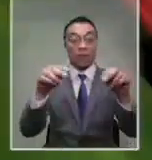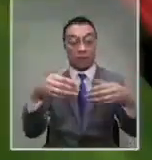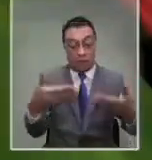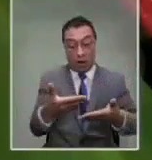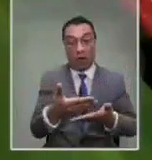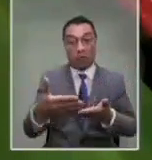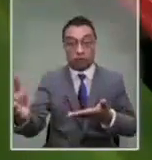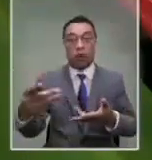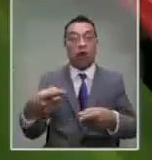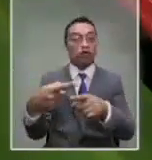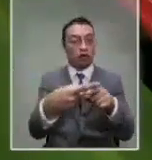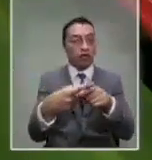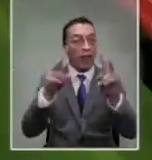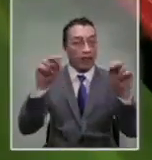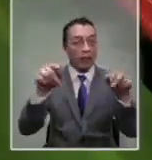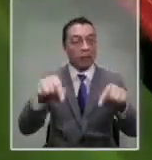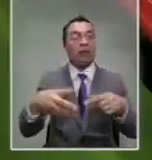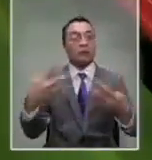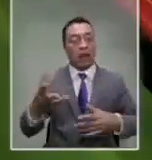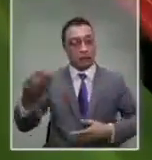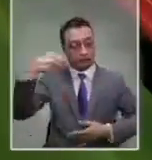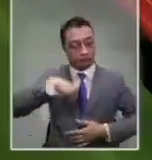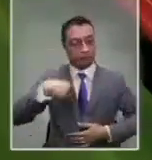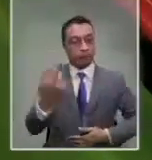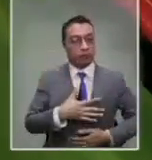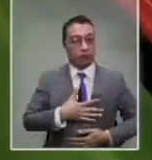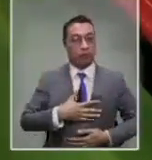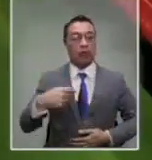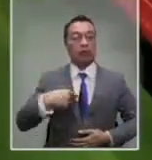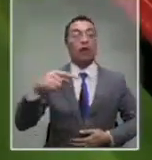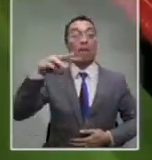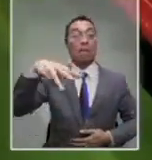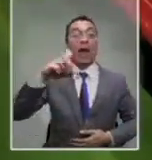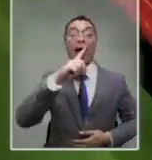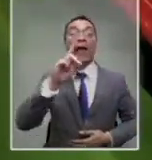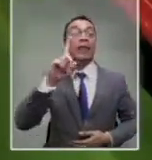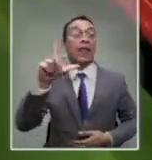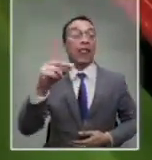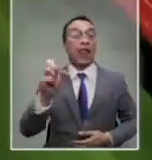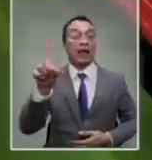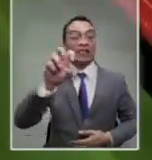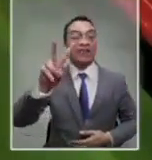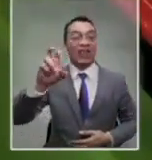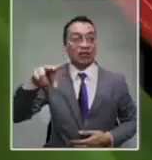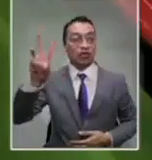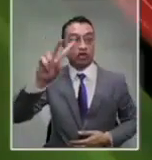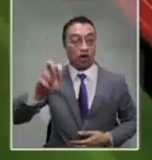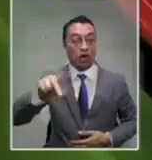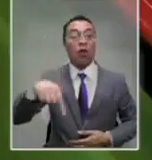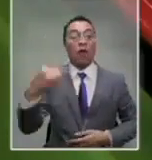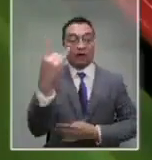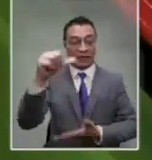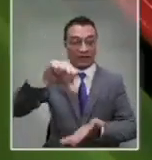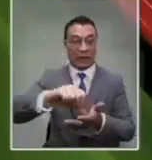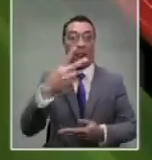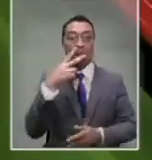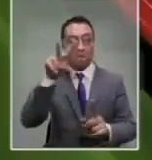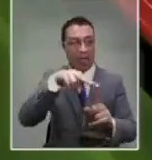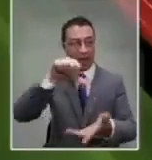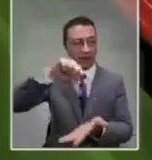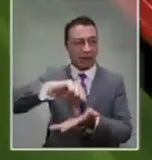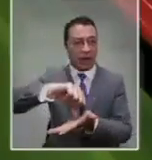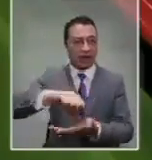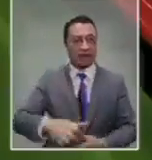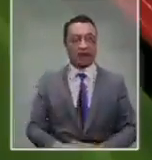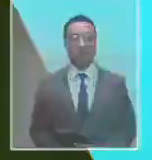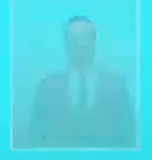Un tema contingente, un tema social y que ya es parte de nosotros. Soy Matilda Svensson y desde la Universidad Central comienza